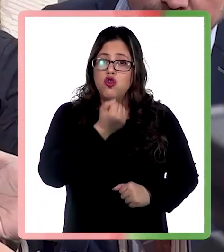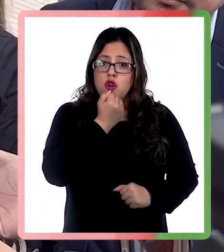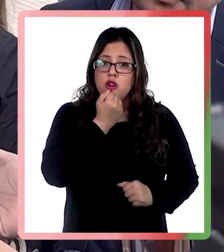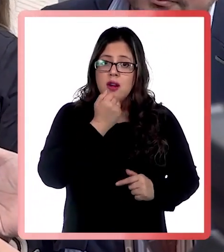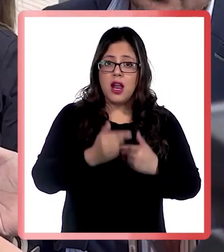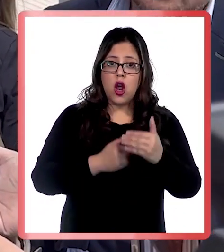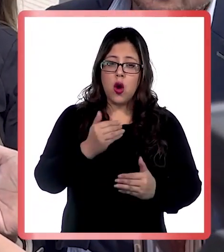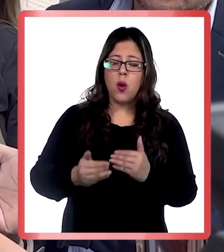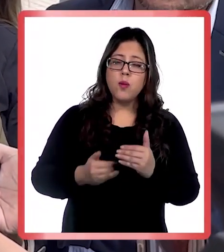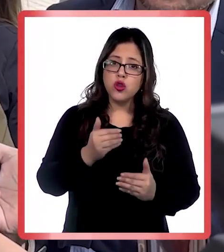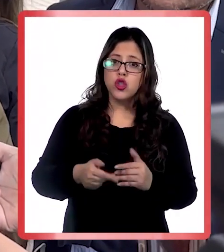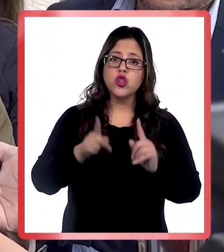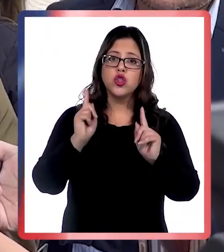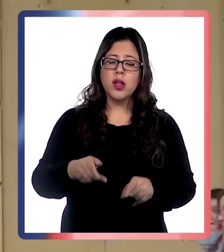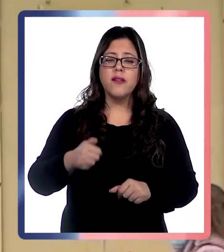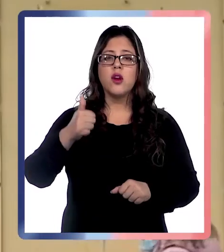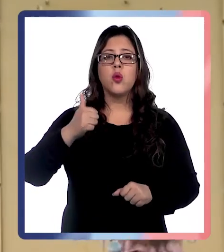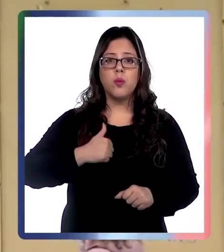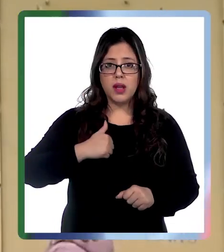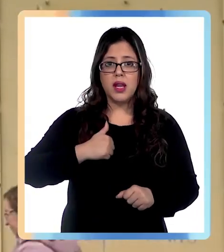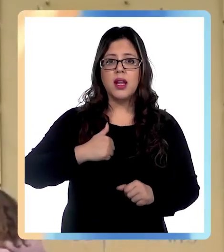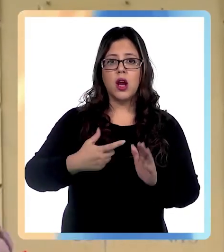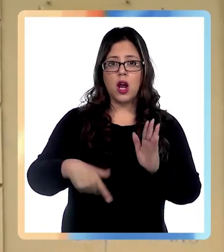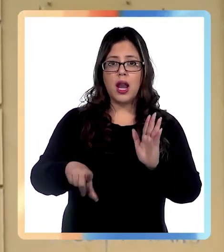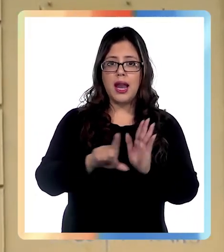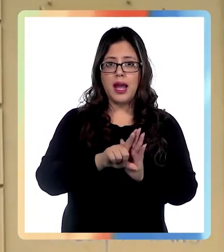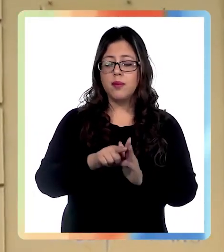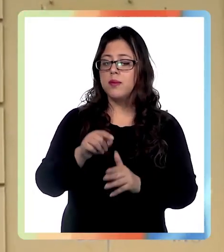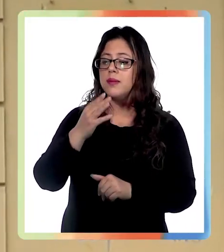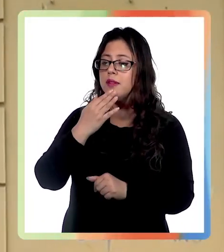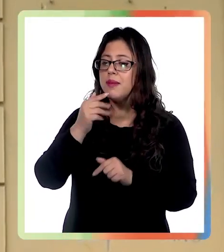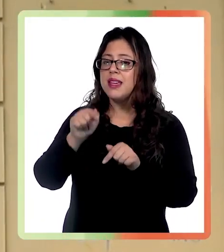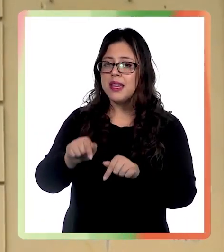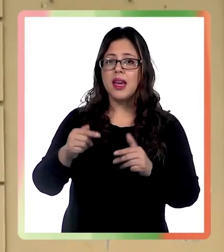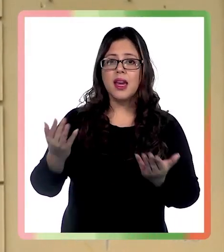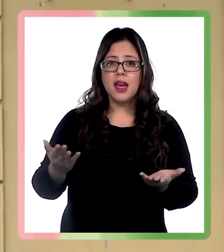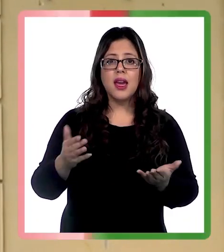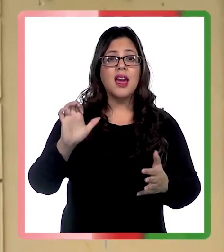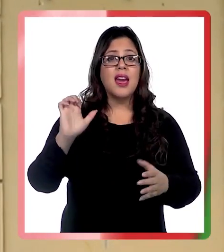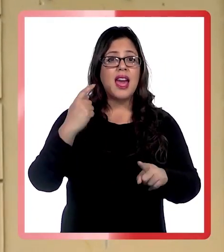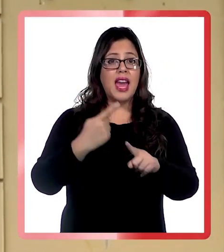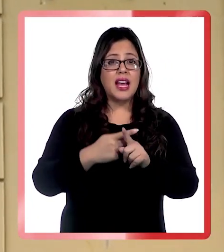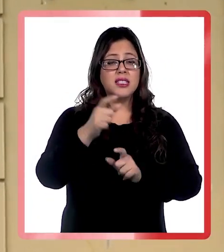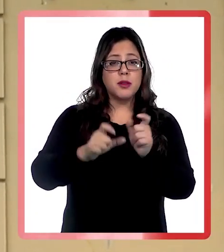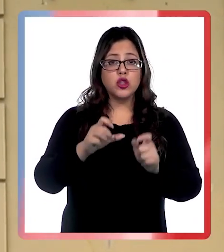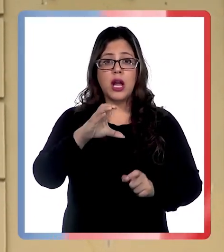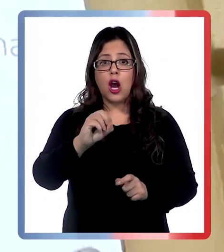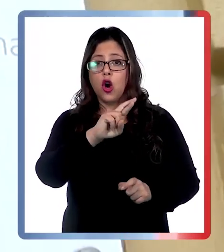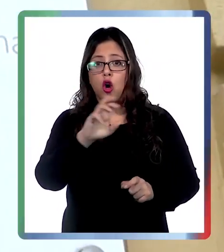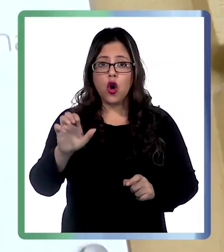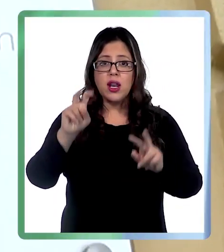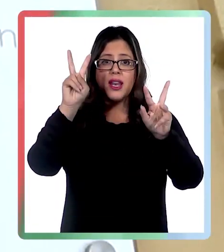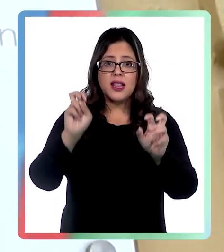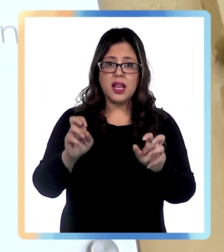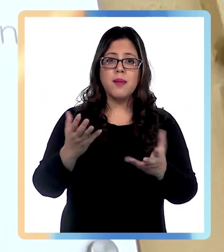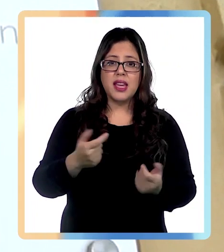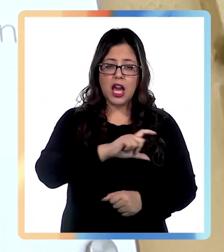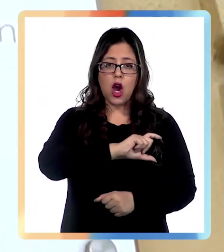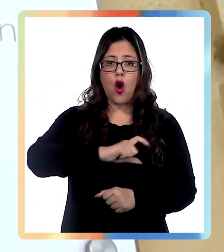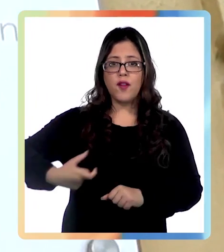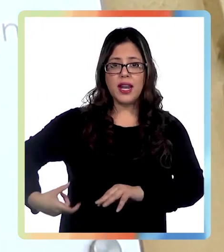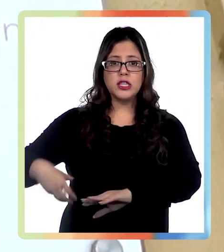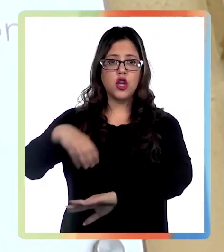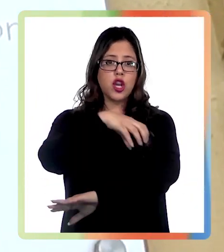errores en estos procesos tiene tiene que cumplir ante la ley también se han pronunciado exconsejeros sobre el accionar de la